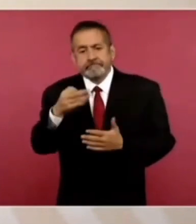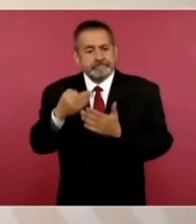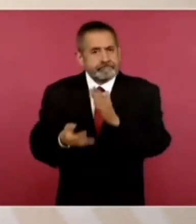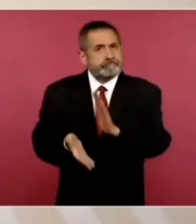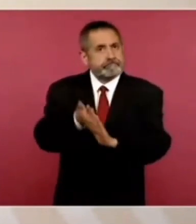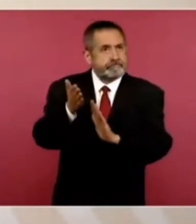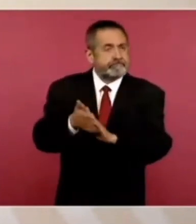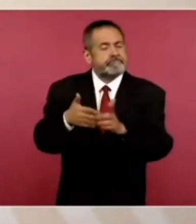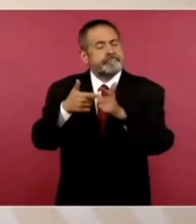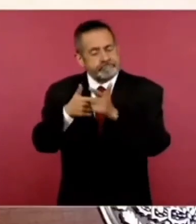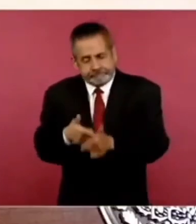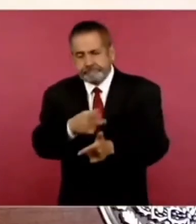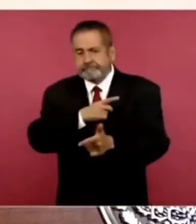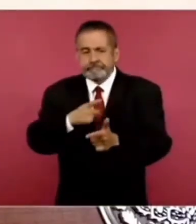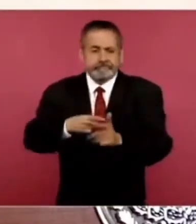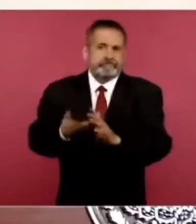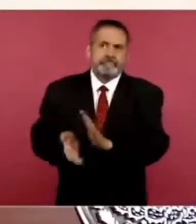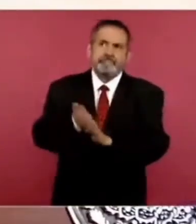construir